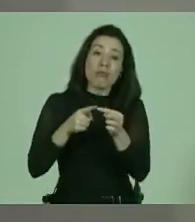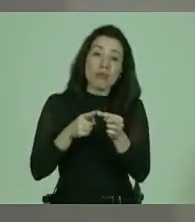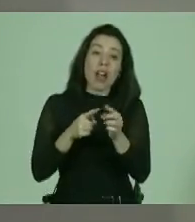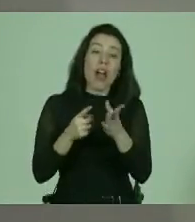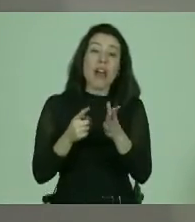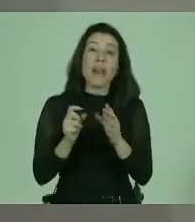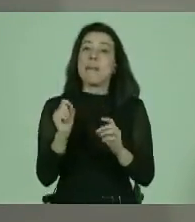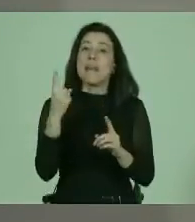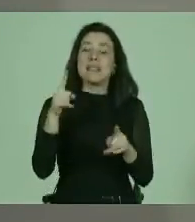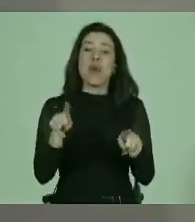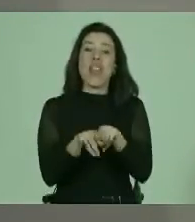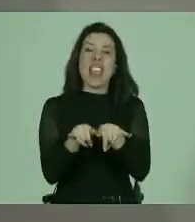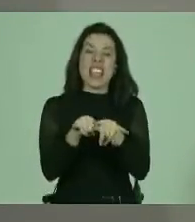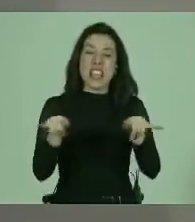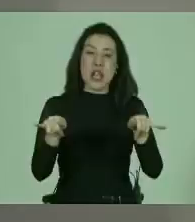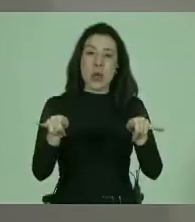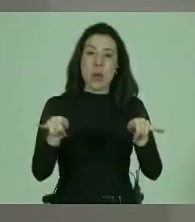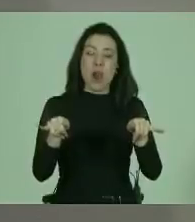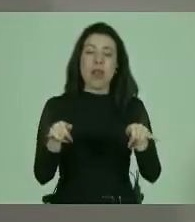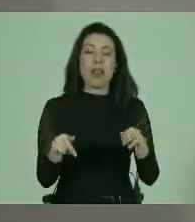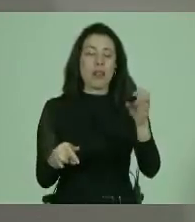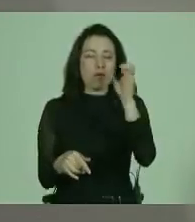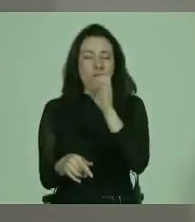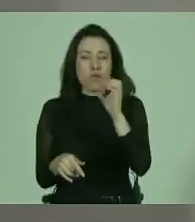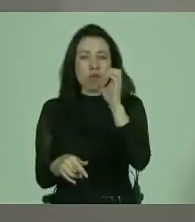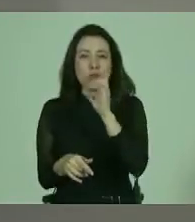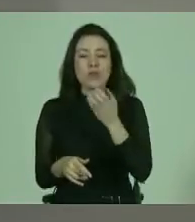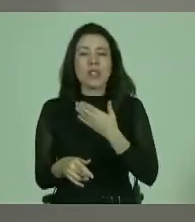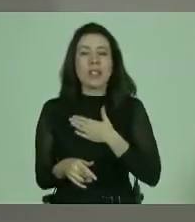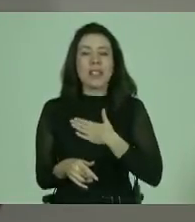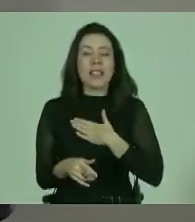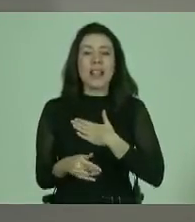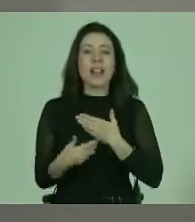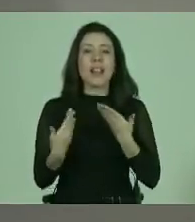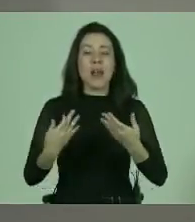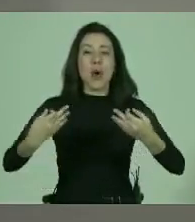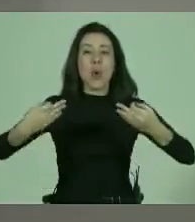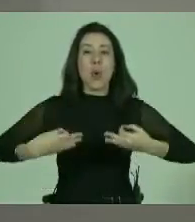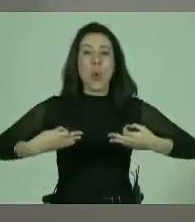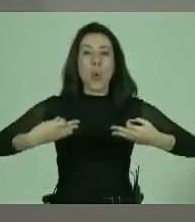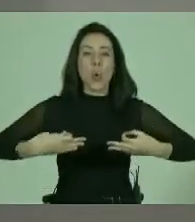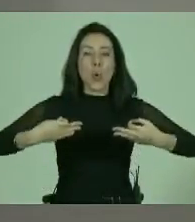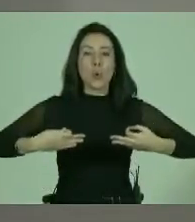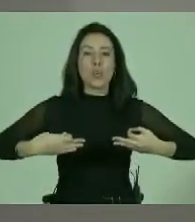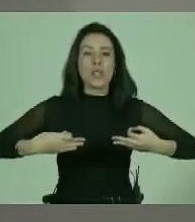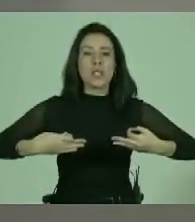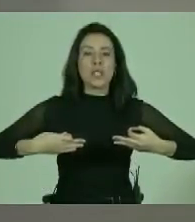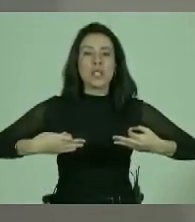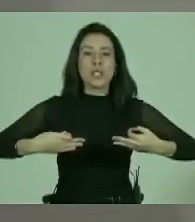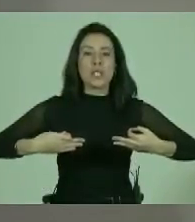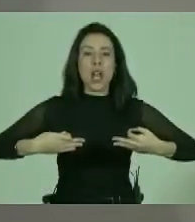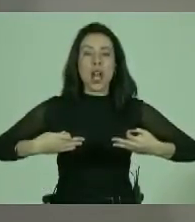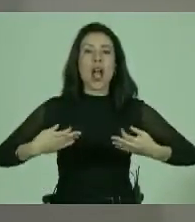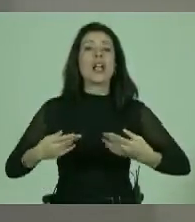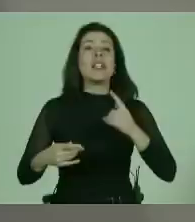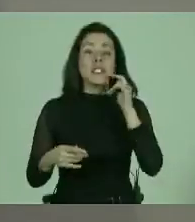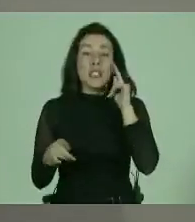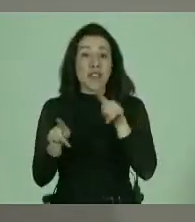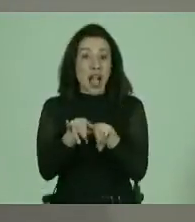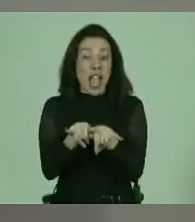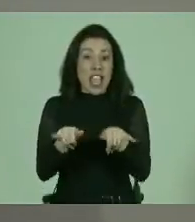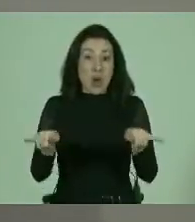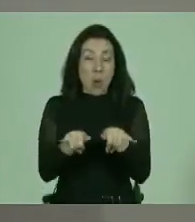del principio de igualdad de la búsqueda de la justicia de la justicia entendida como igualdad